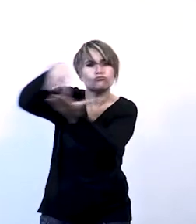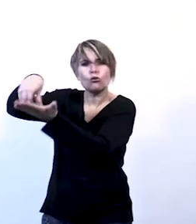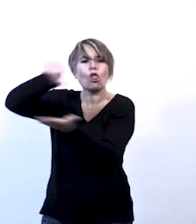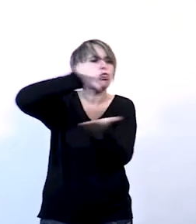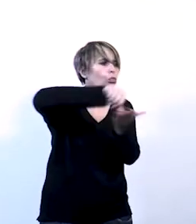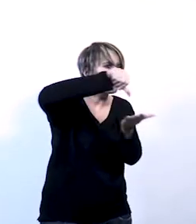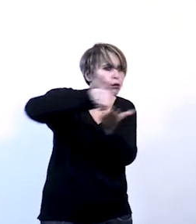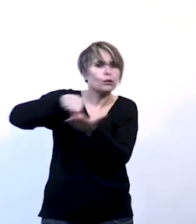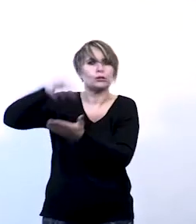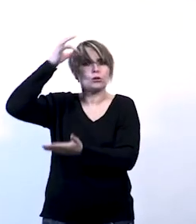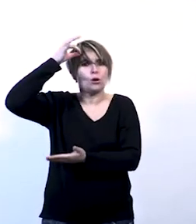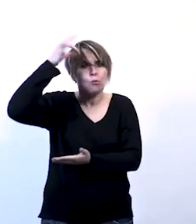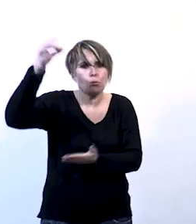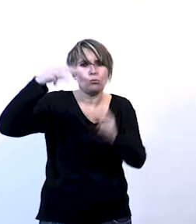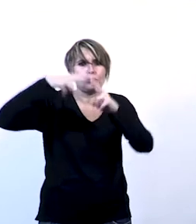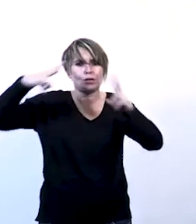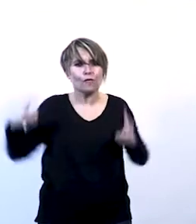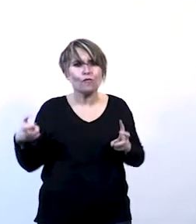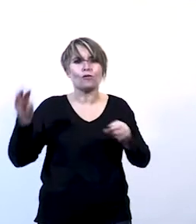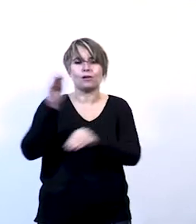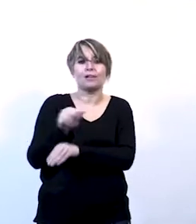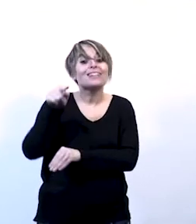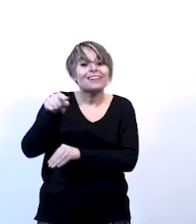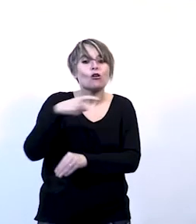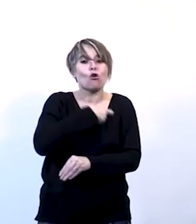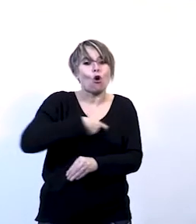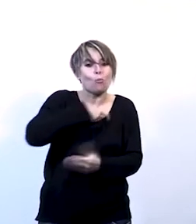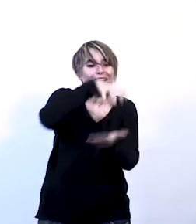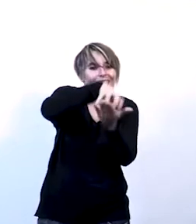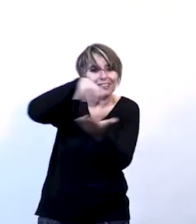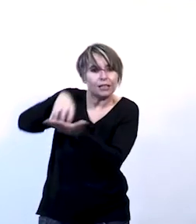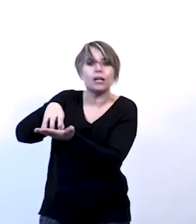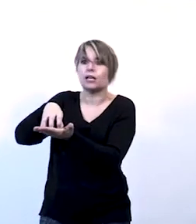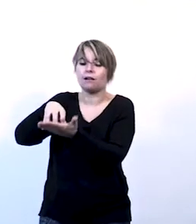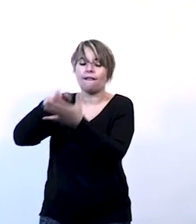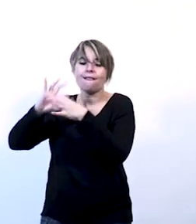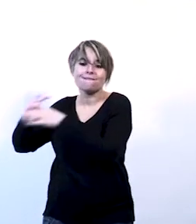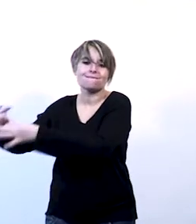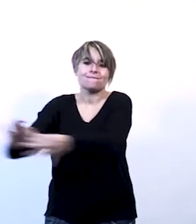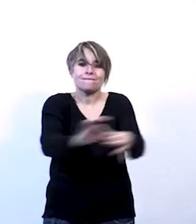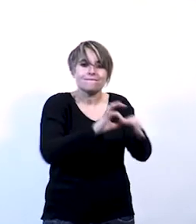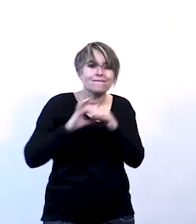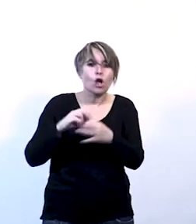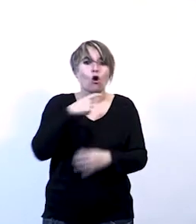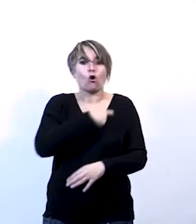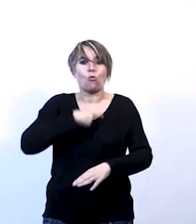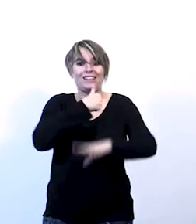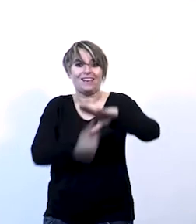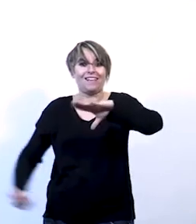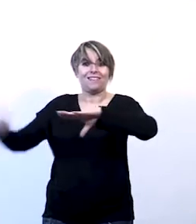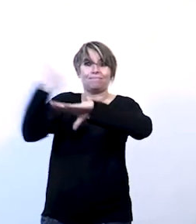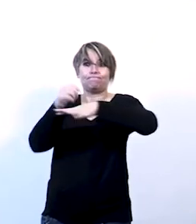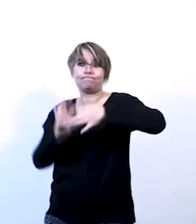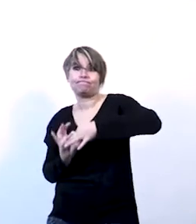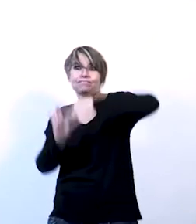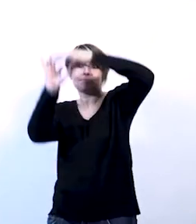y pueblos y campos de refugiados. Esos comités tienen vinculación con un comité más grande y tienen